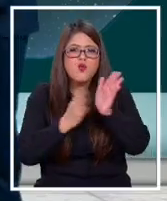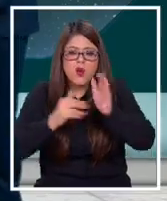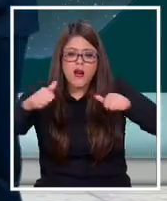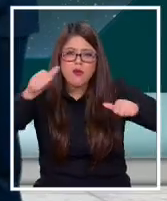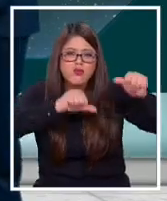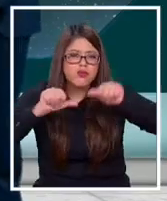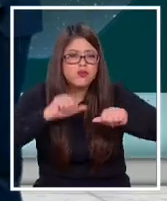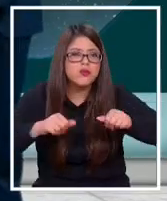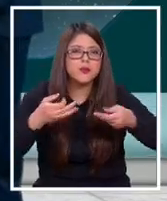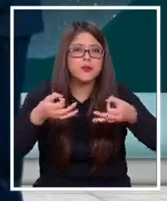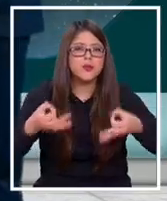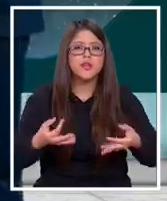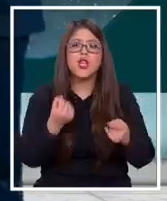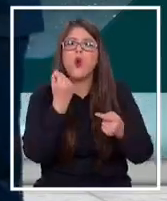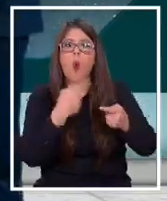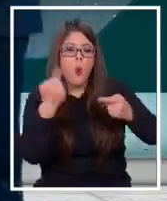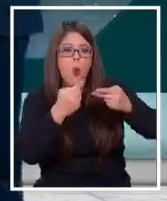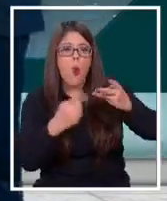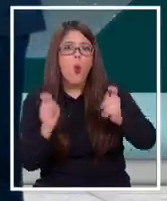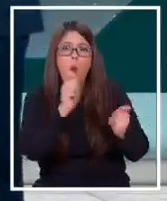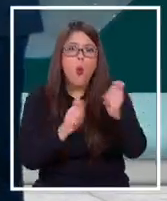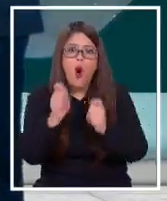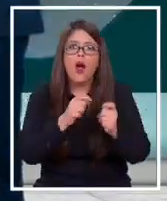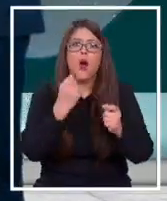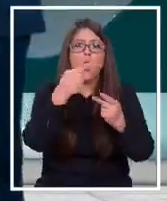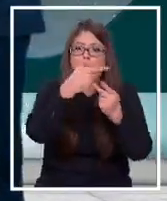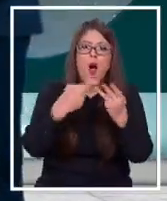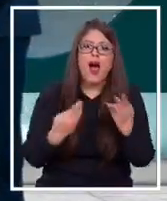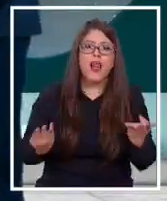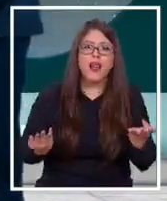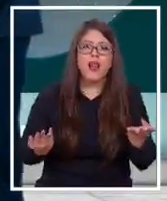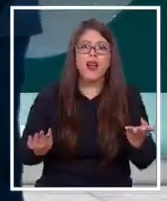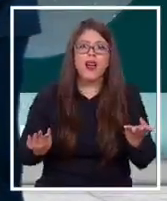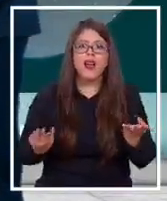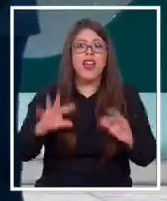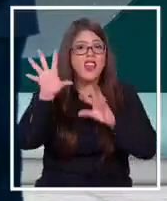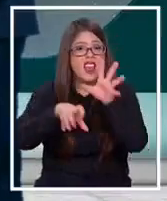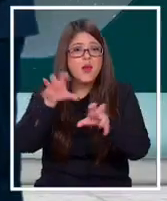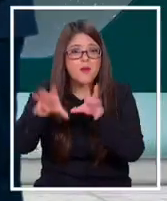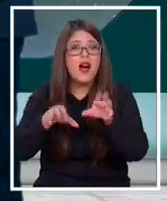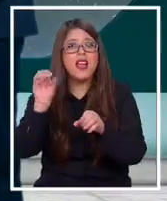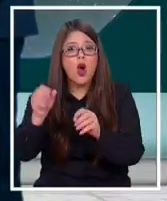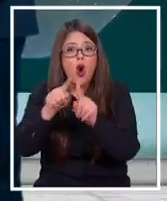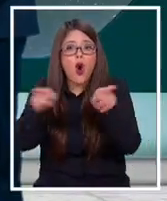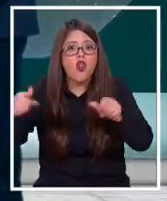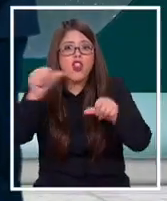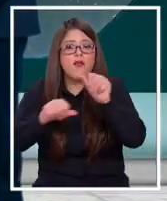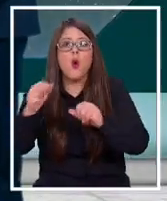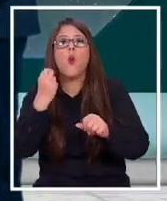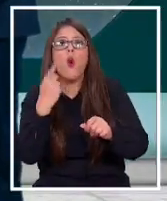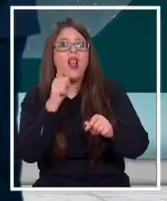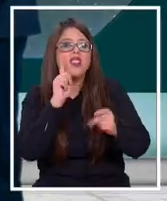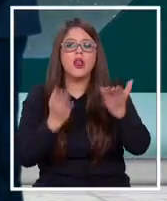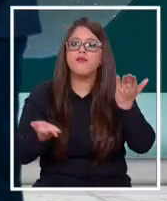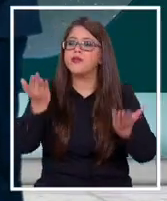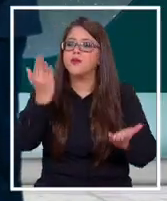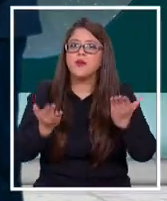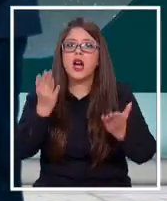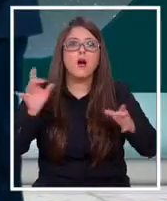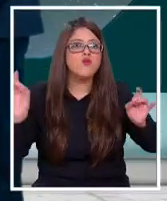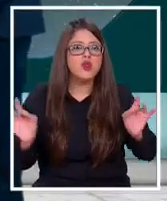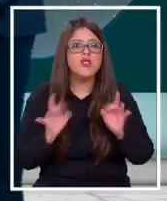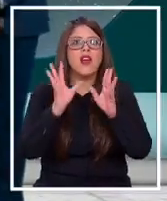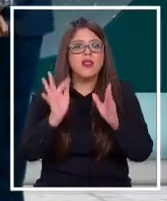estos tratamientos, el plasma convaleciente, el en animales o el de laboratorios, tienen más posibilidades de